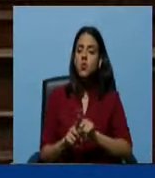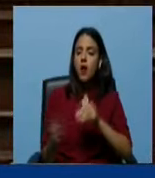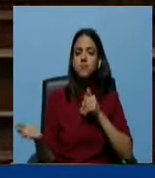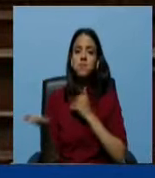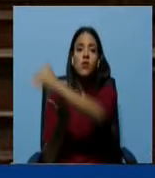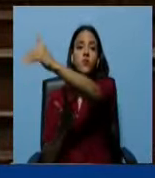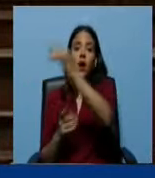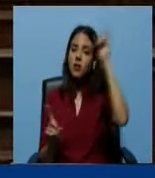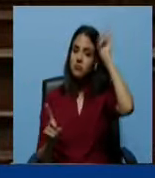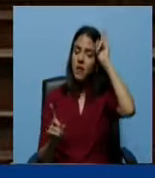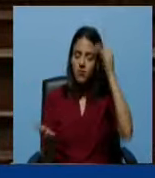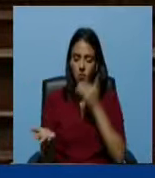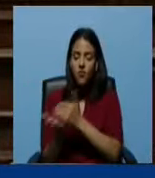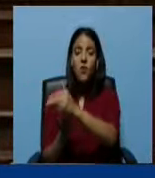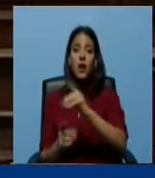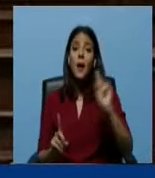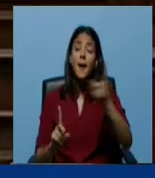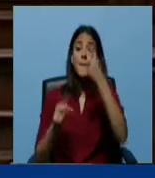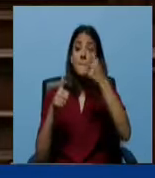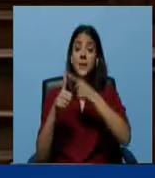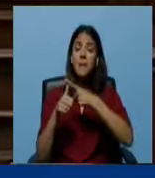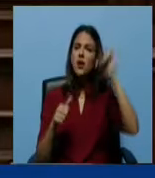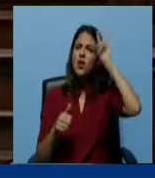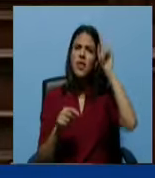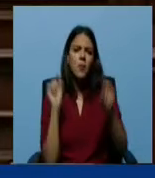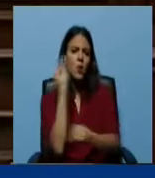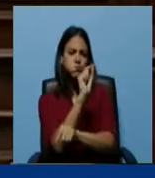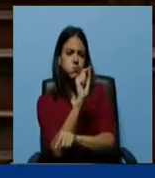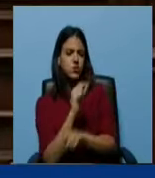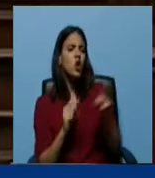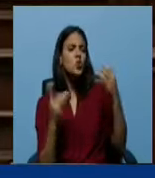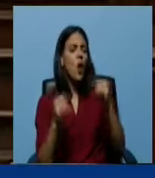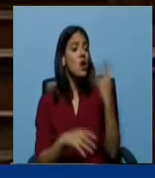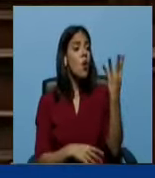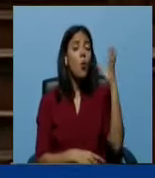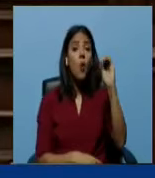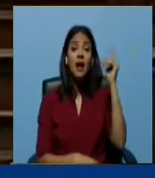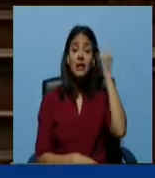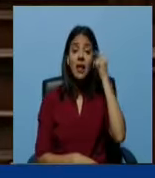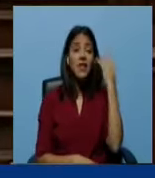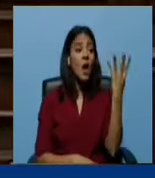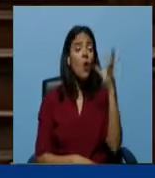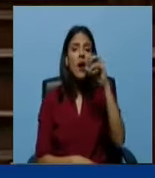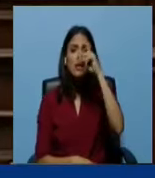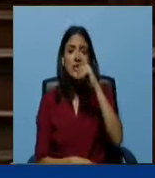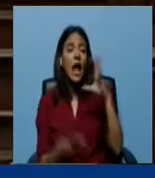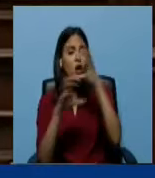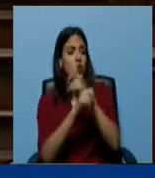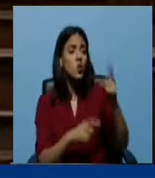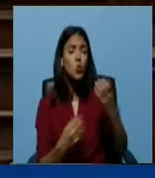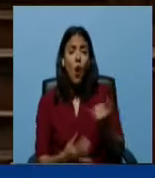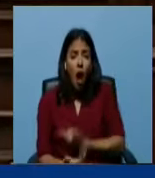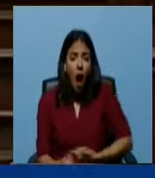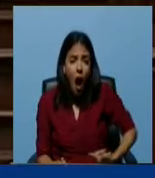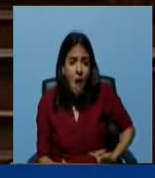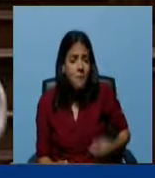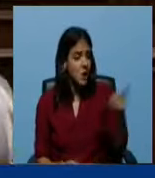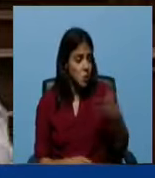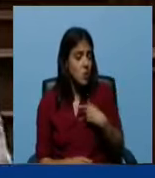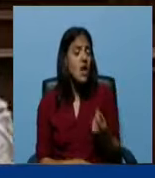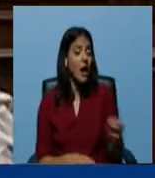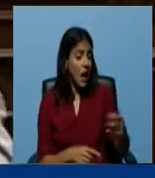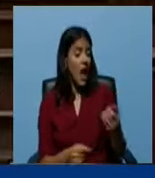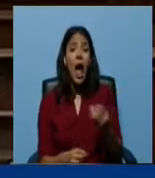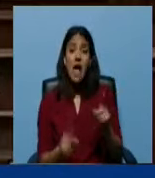diablo. Primero el diablo le dijo, tienes 40 días y 40 noches, tienes hambre, ¿por qué no conviertes esa piedra en